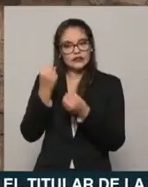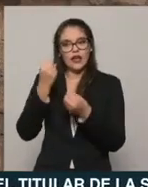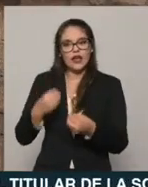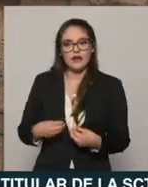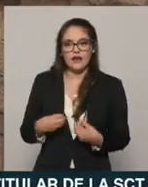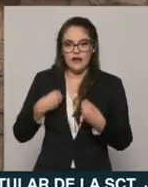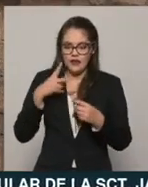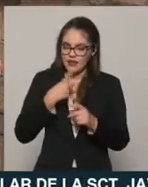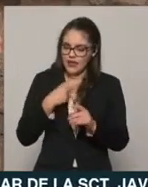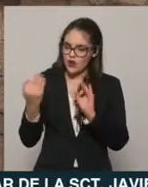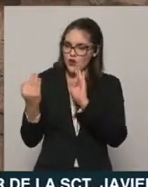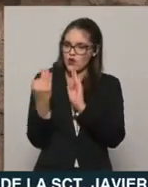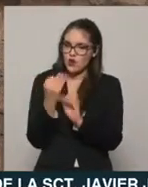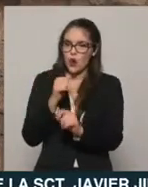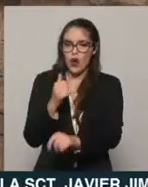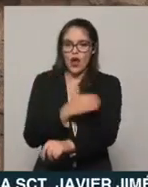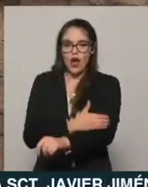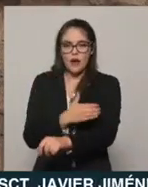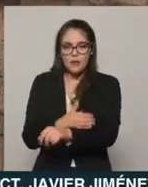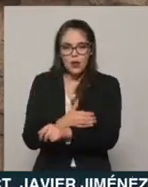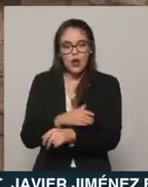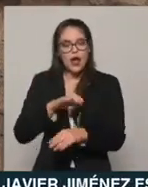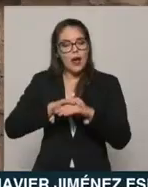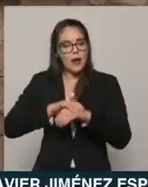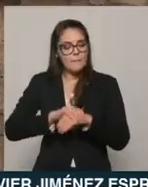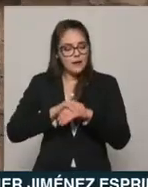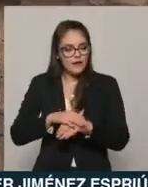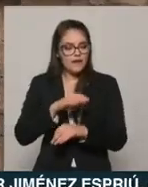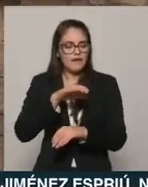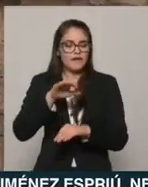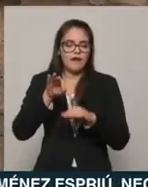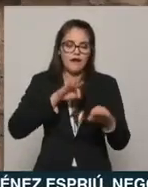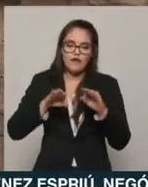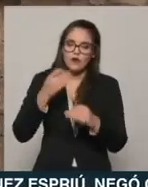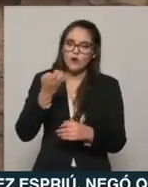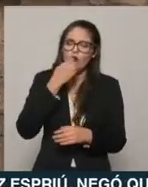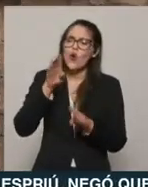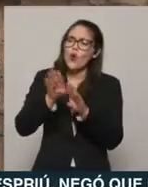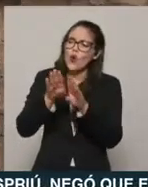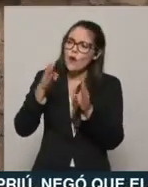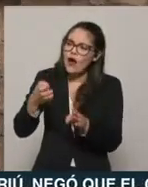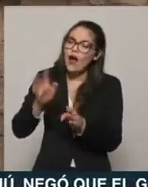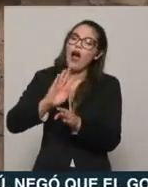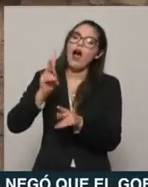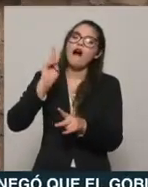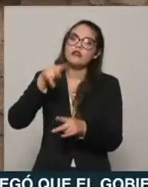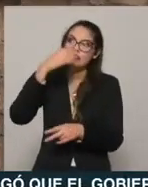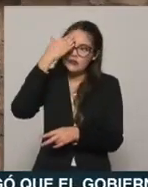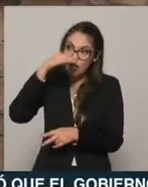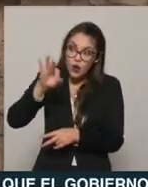hoy a nuestros seres queridos, a nuestros colaboradores en el trabajo, compañeros en la escuela, preguntarles cómo están y, bueno, pues a ver de alguna